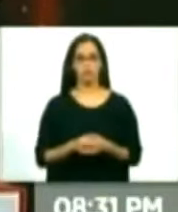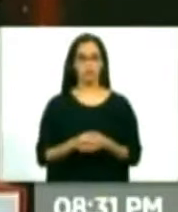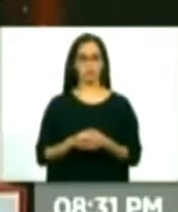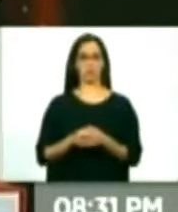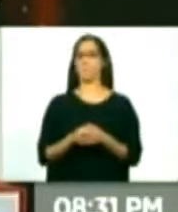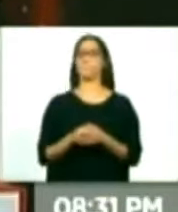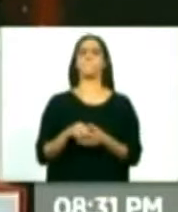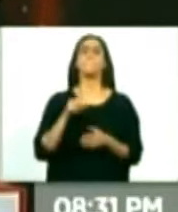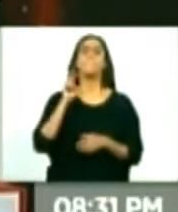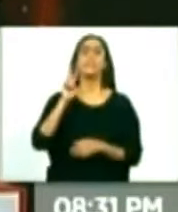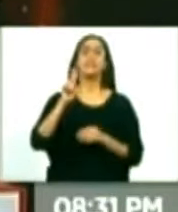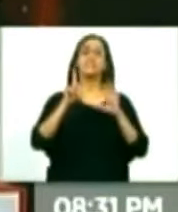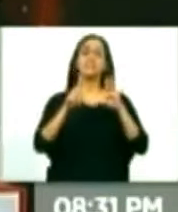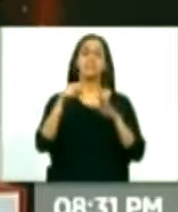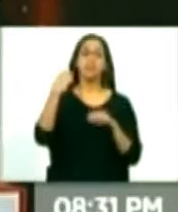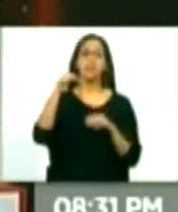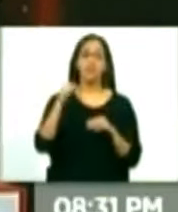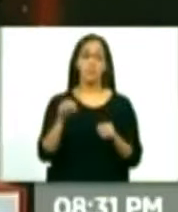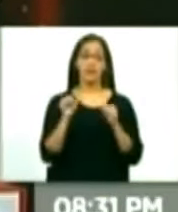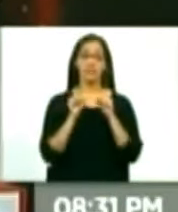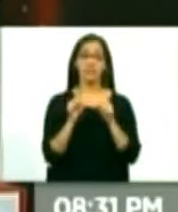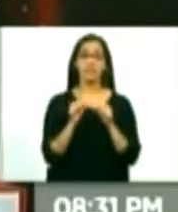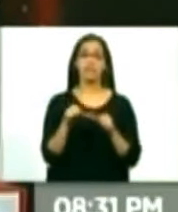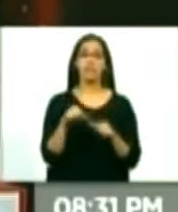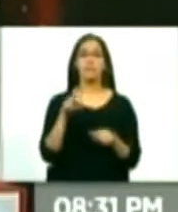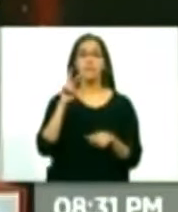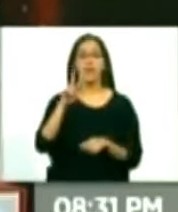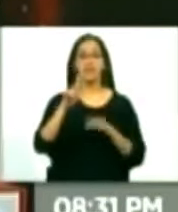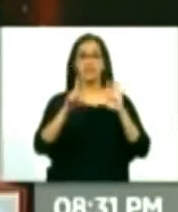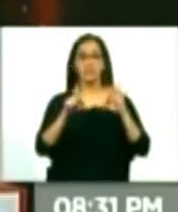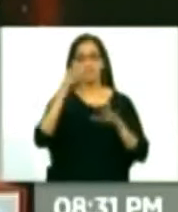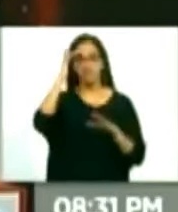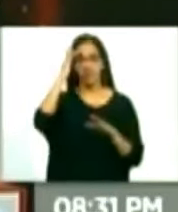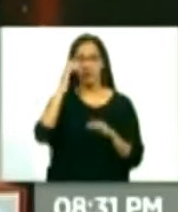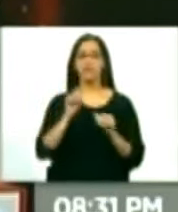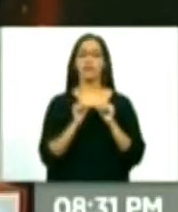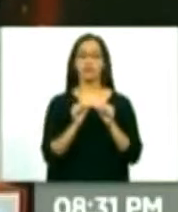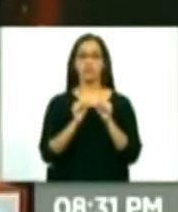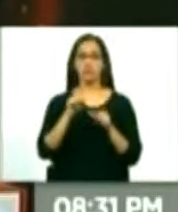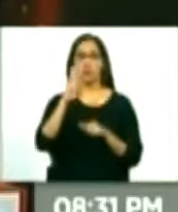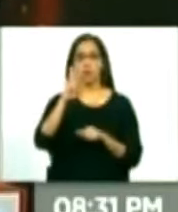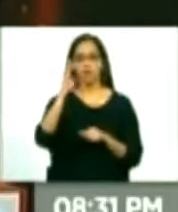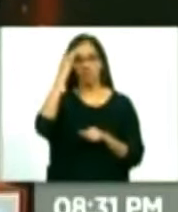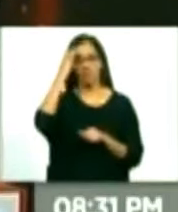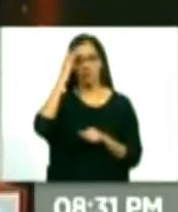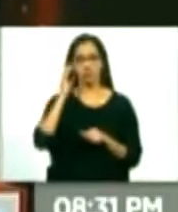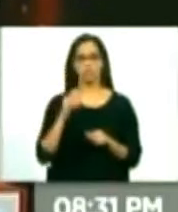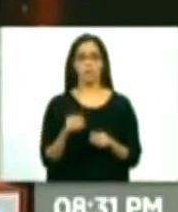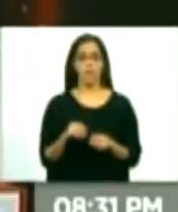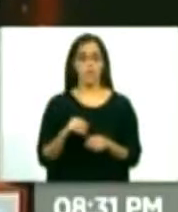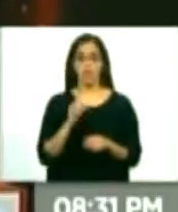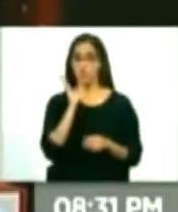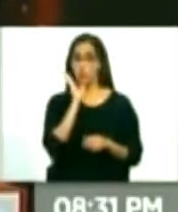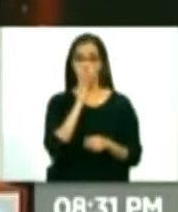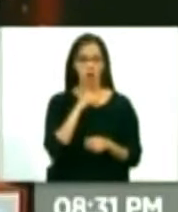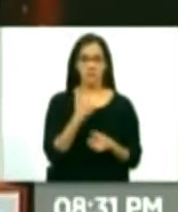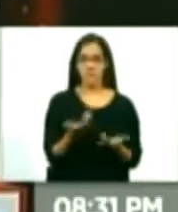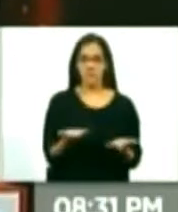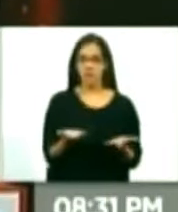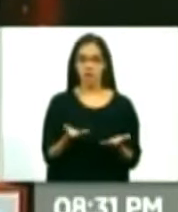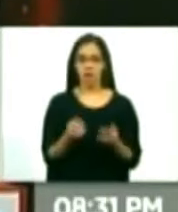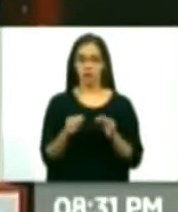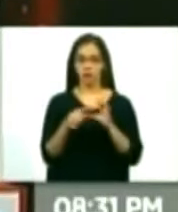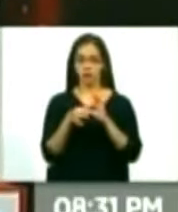27 de noviembre es la continuación del 27 de febrero y la continuación del 4 de febrero. No hubiesen existido uno sin el otro. El origen, en